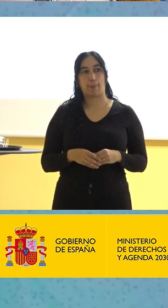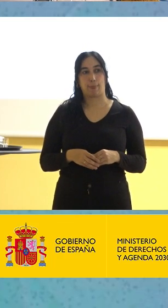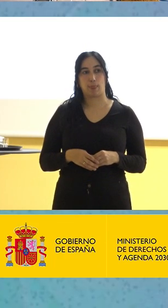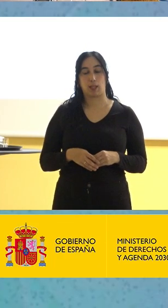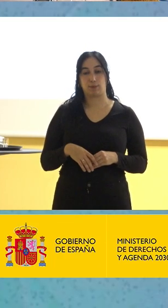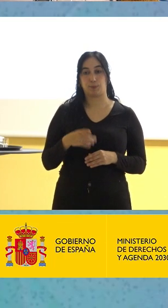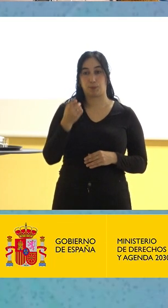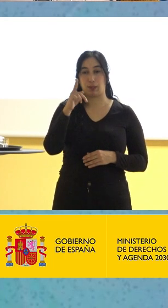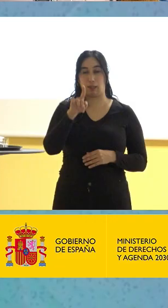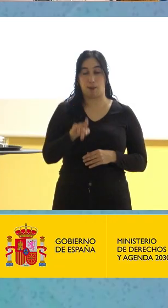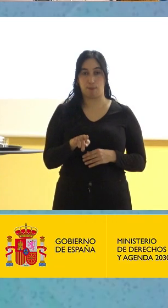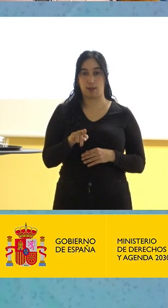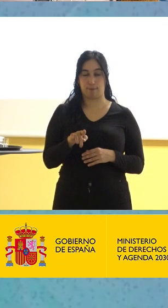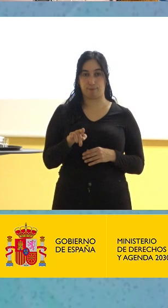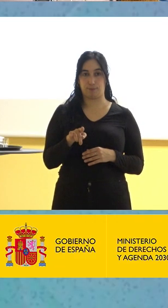También